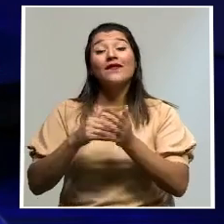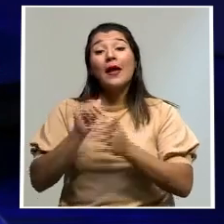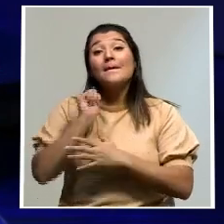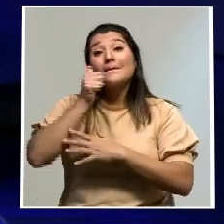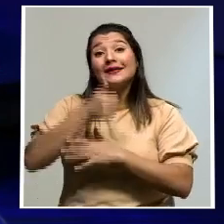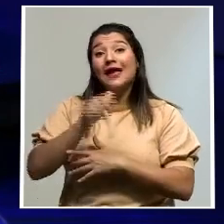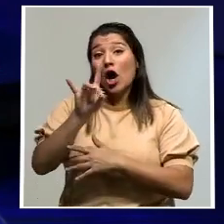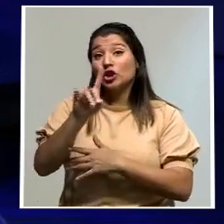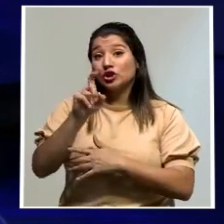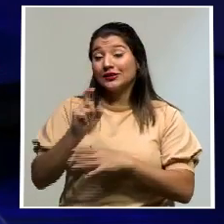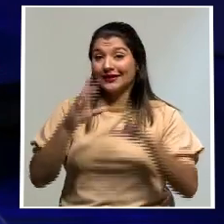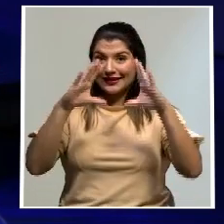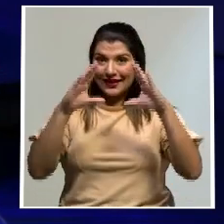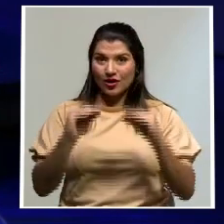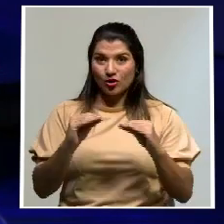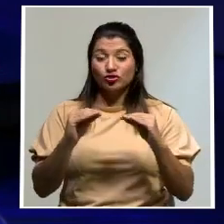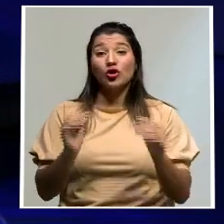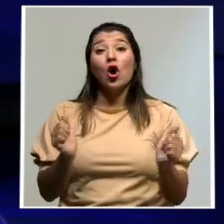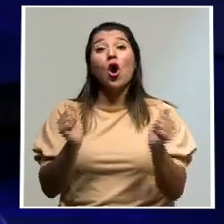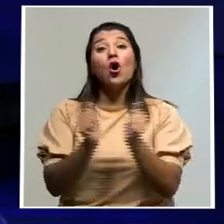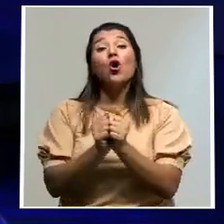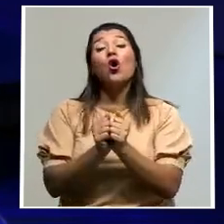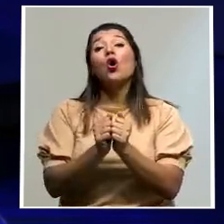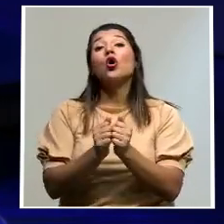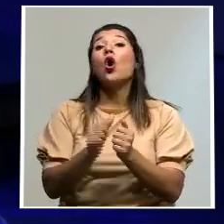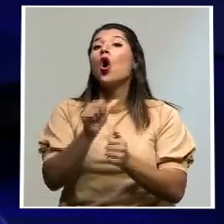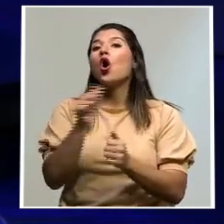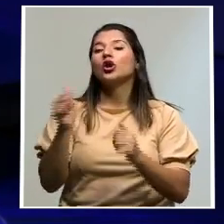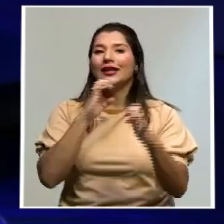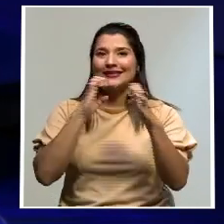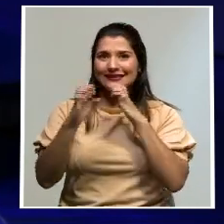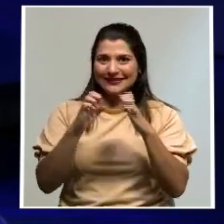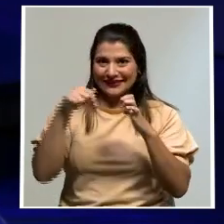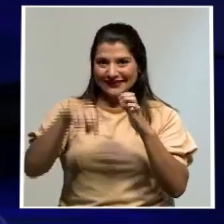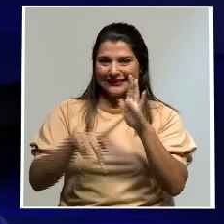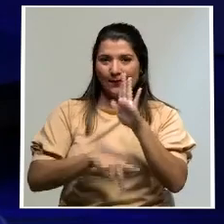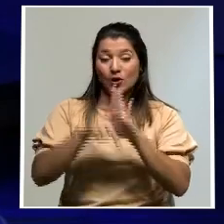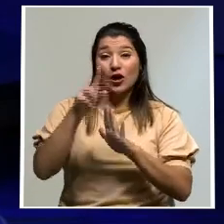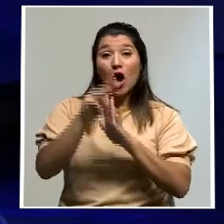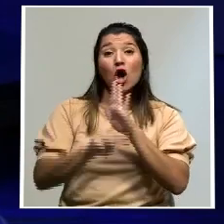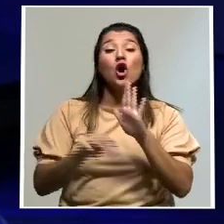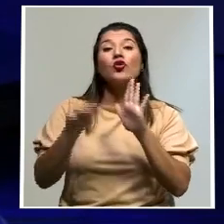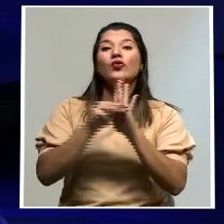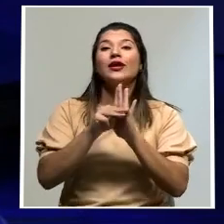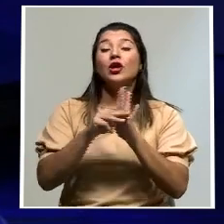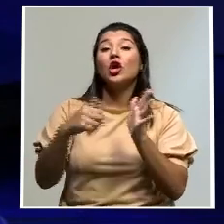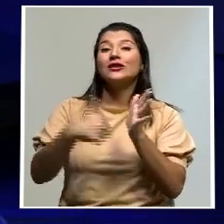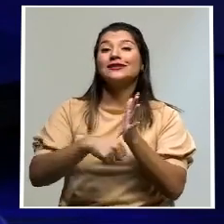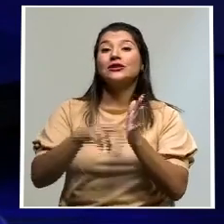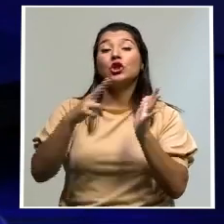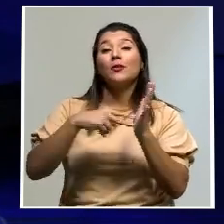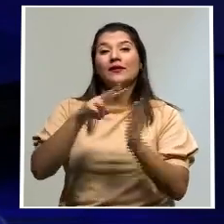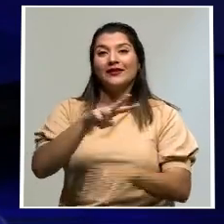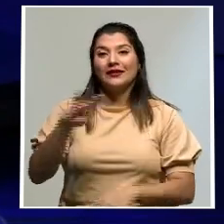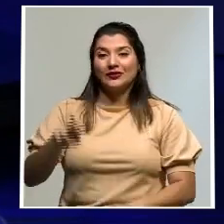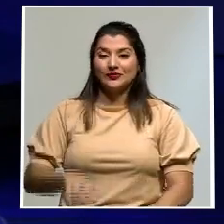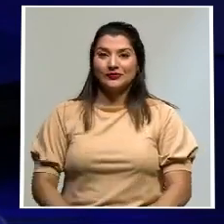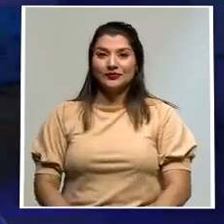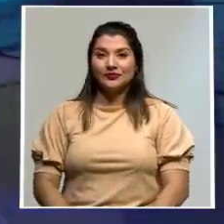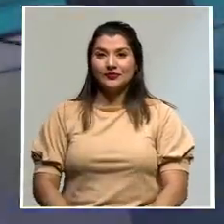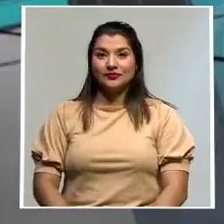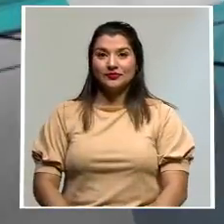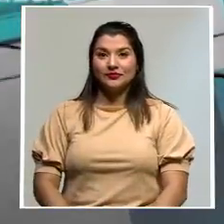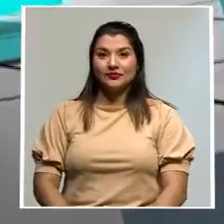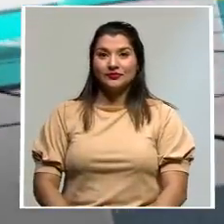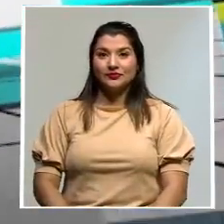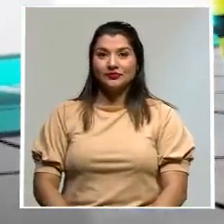mañana 8:30 de la noche con una nueva entrega de Currículo Electoral 2022.